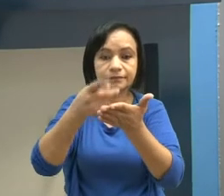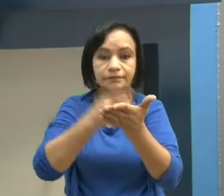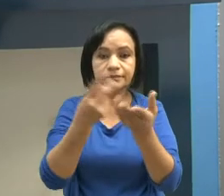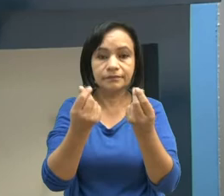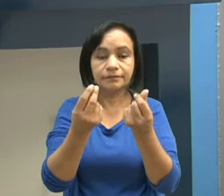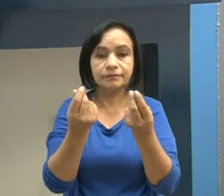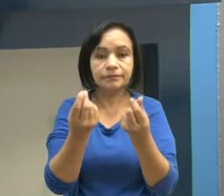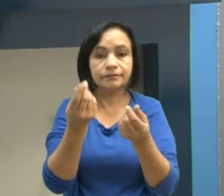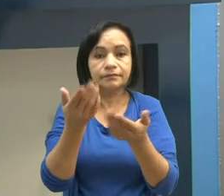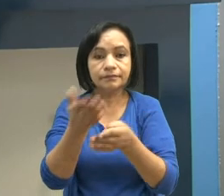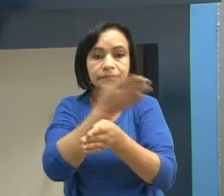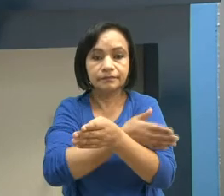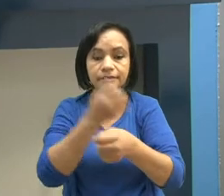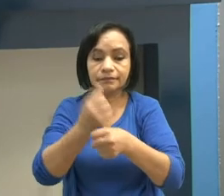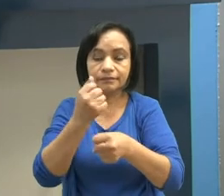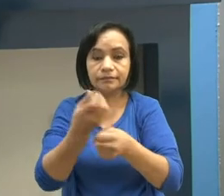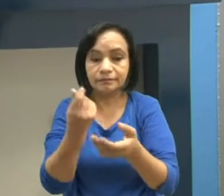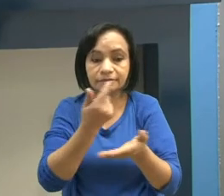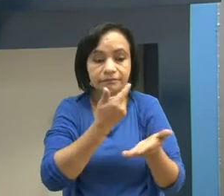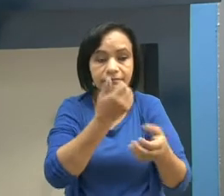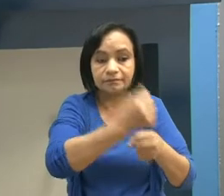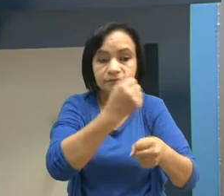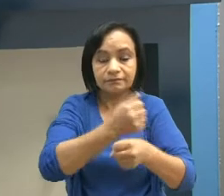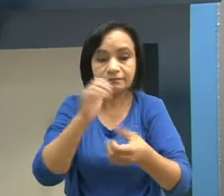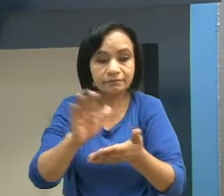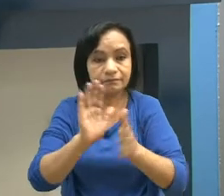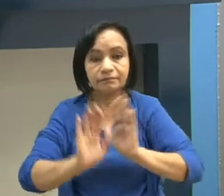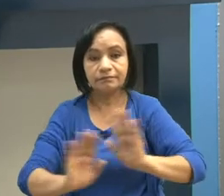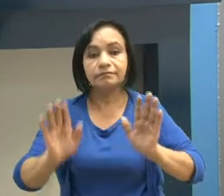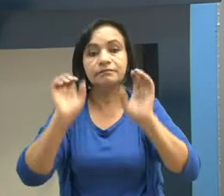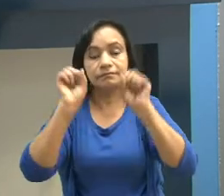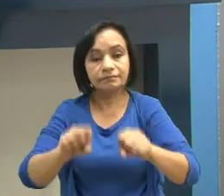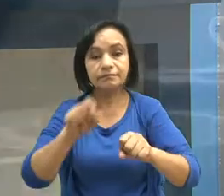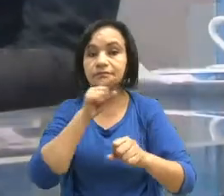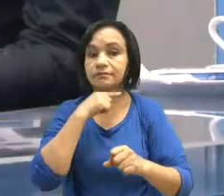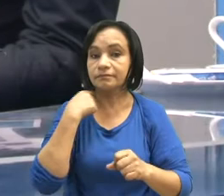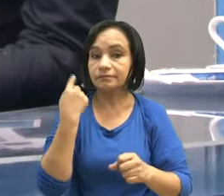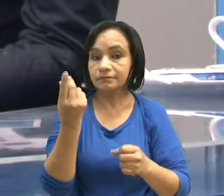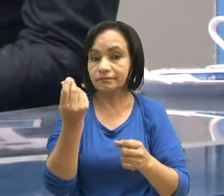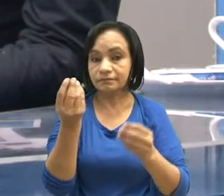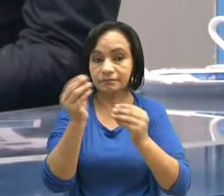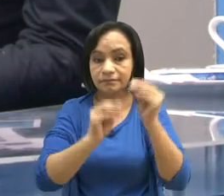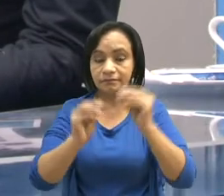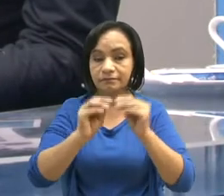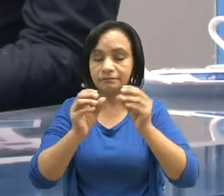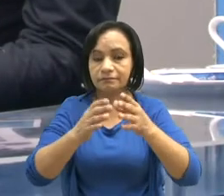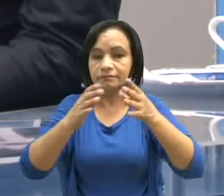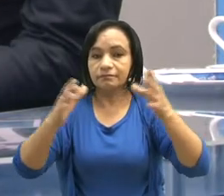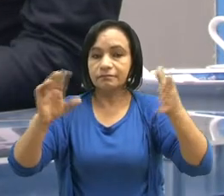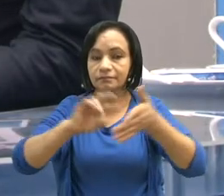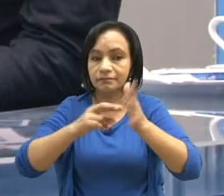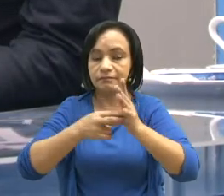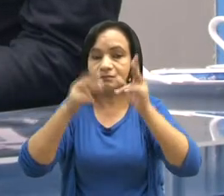esa ejecución temprana, eficiente y eficaz, para que realmente nuestra economía pueda crecer lo que se